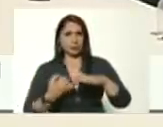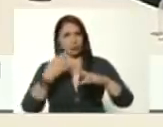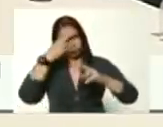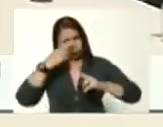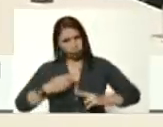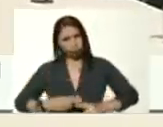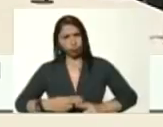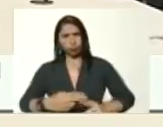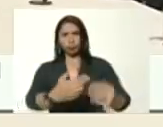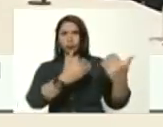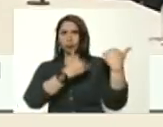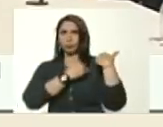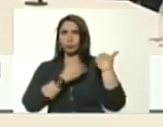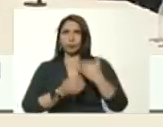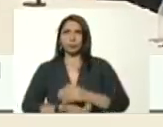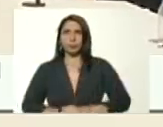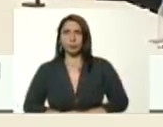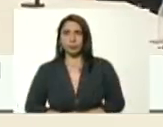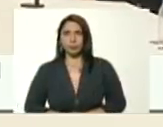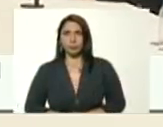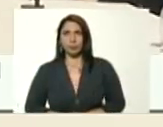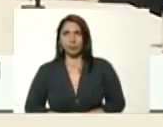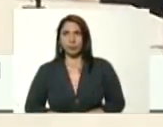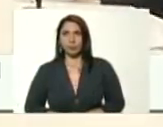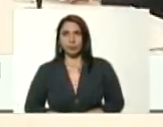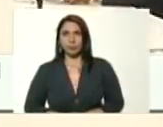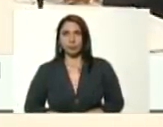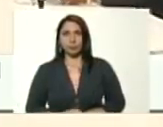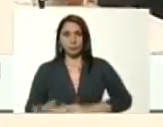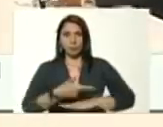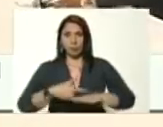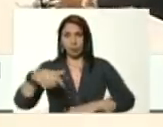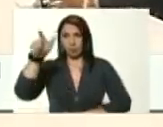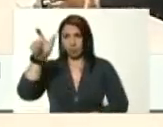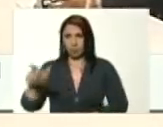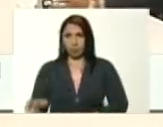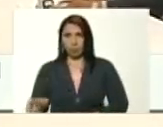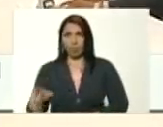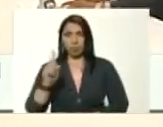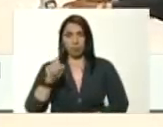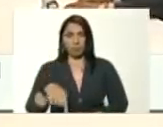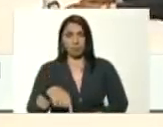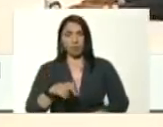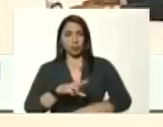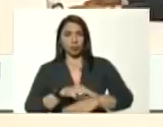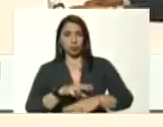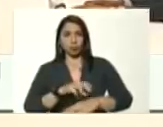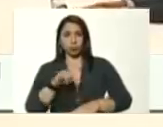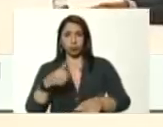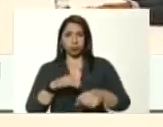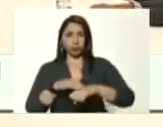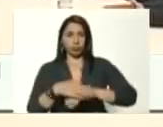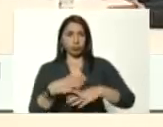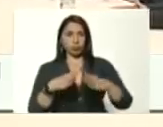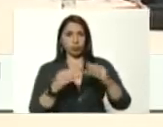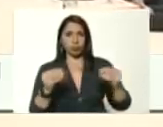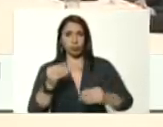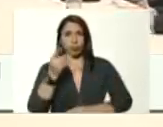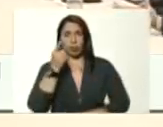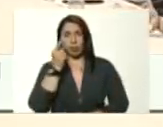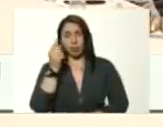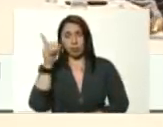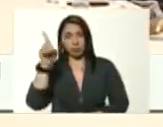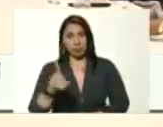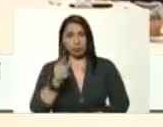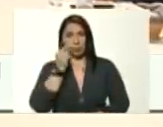representar y presidir señor gobernador doctor jorge rodríguez todos los diputados miembros de la comisión